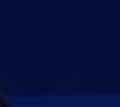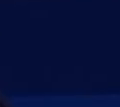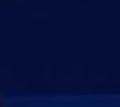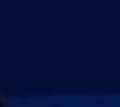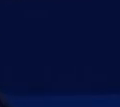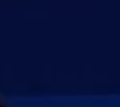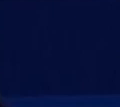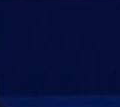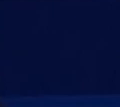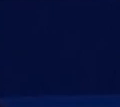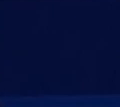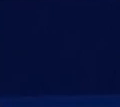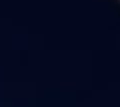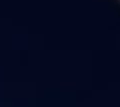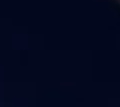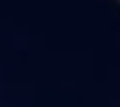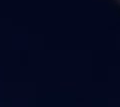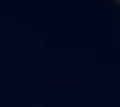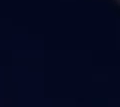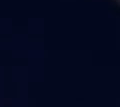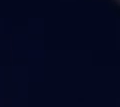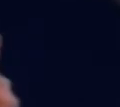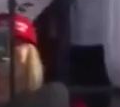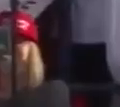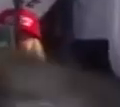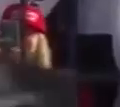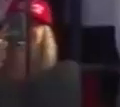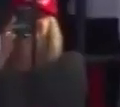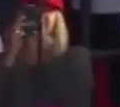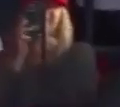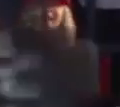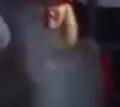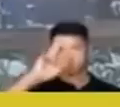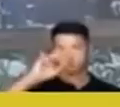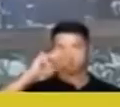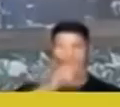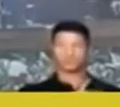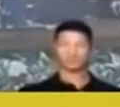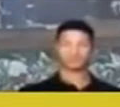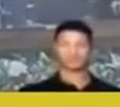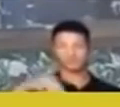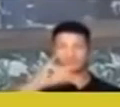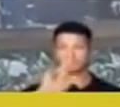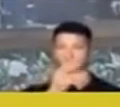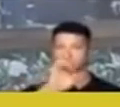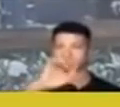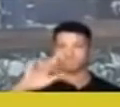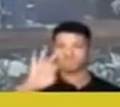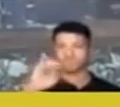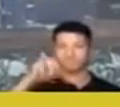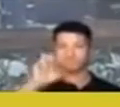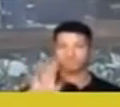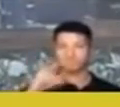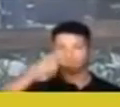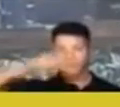en algunos estados densamente poblados del norte para llegar a ser presidente. En Brasil, Michel Temer llegó al